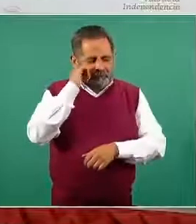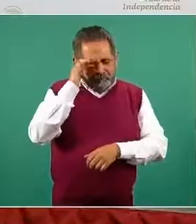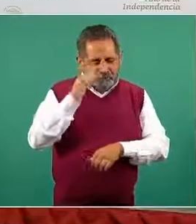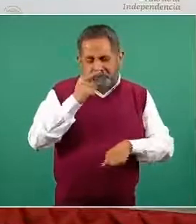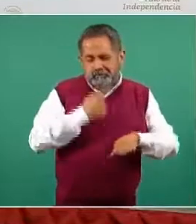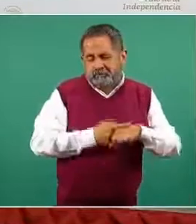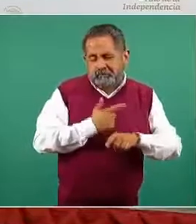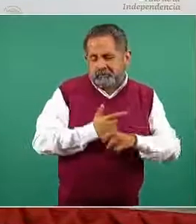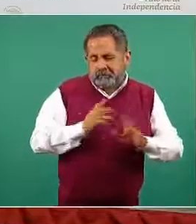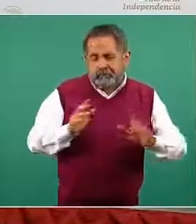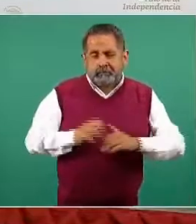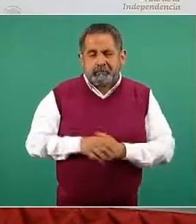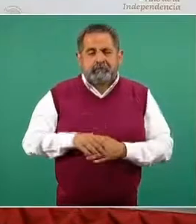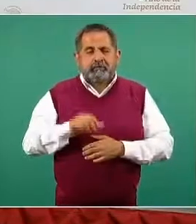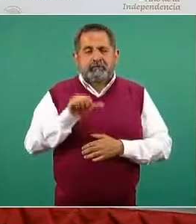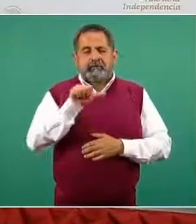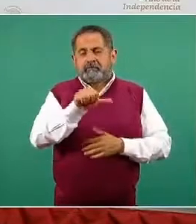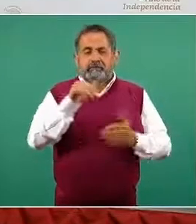vacunación o inmunización. Son